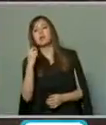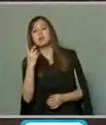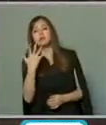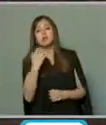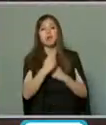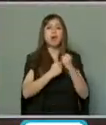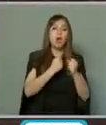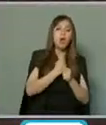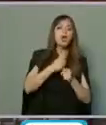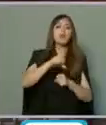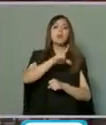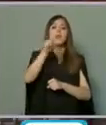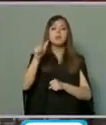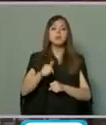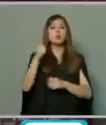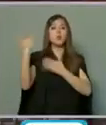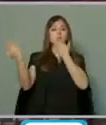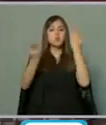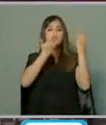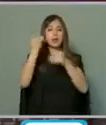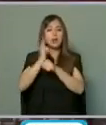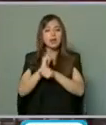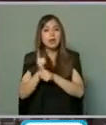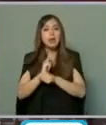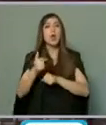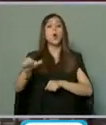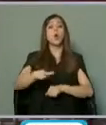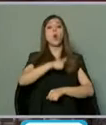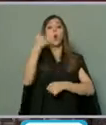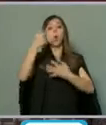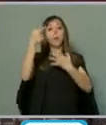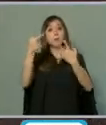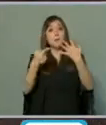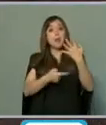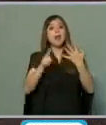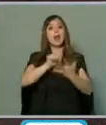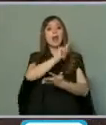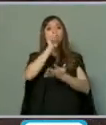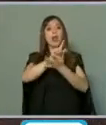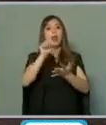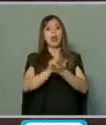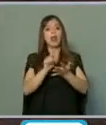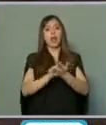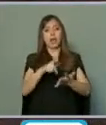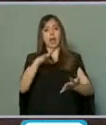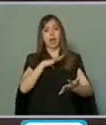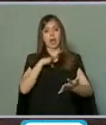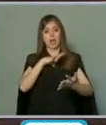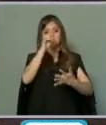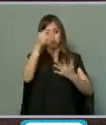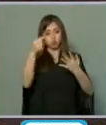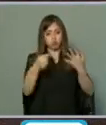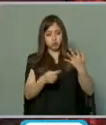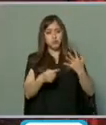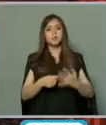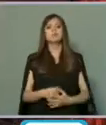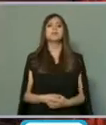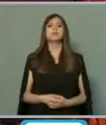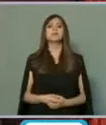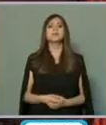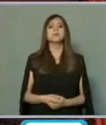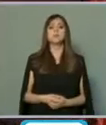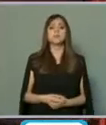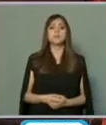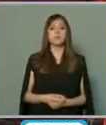título, con título de licenciado en Derecho expedido y otros trámites, otros requisitos que la misma ley te va marcando. Claro. Este tribunal